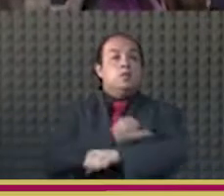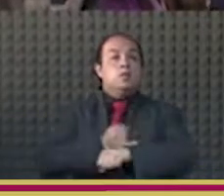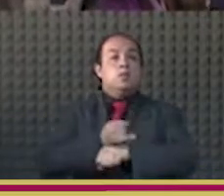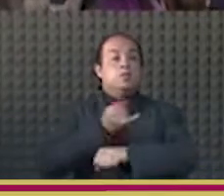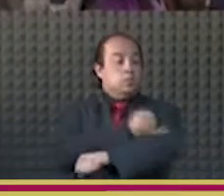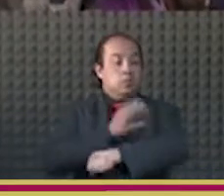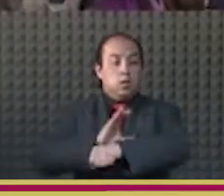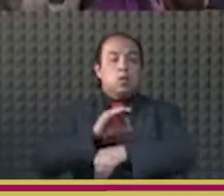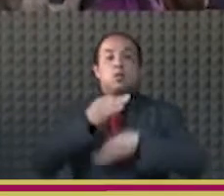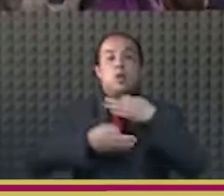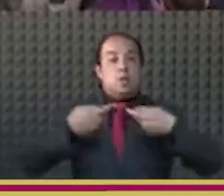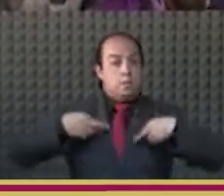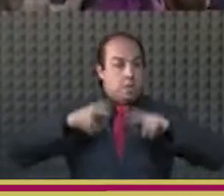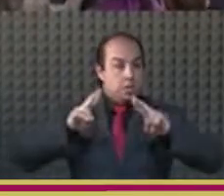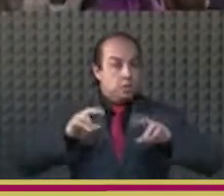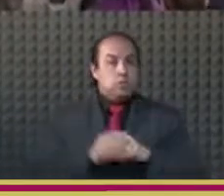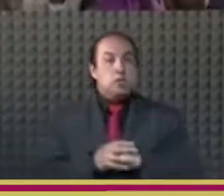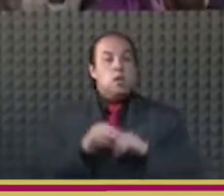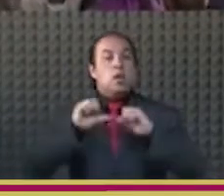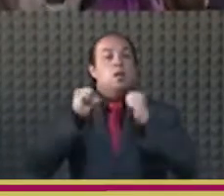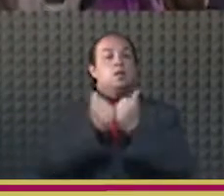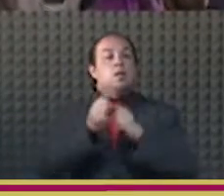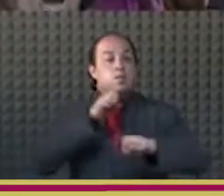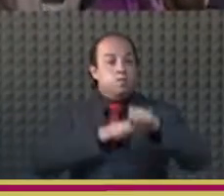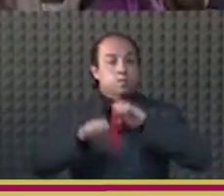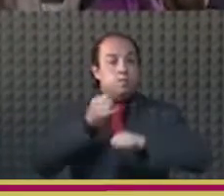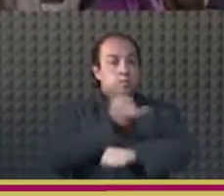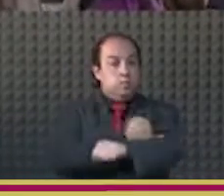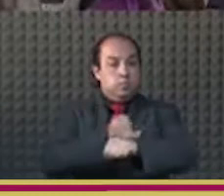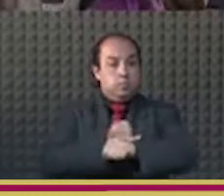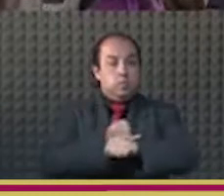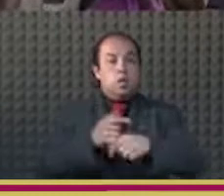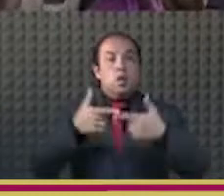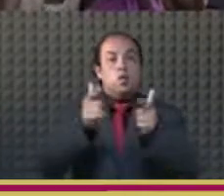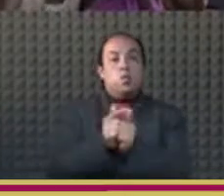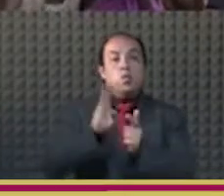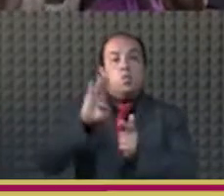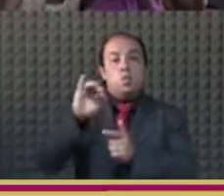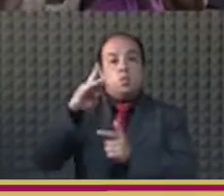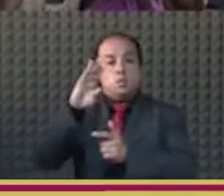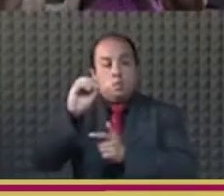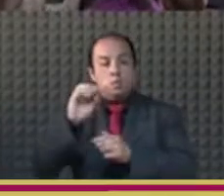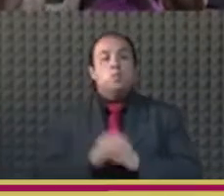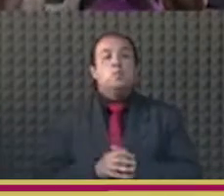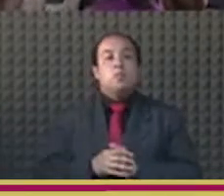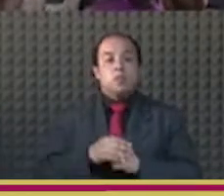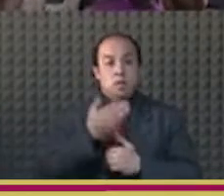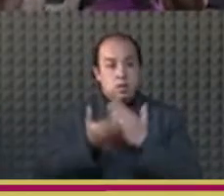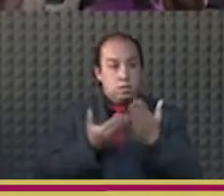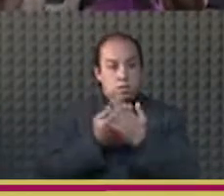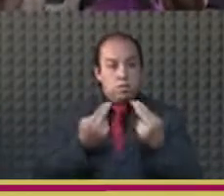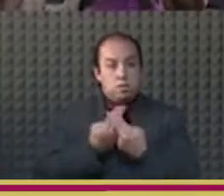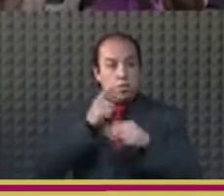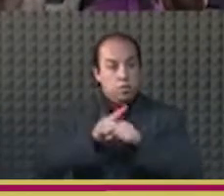como las representaciones de la Asociación de Empresarios de Iztapalapa, de Grupo Bimbo, del Servicio Nacional de